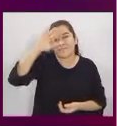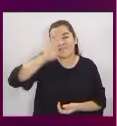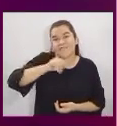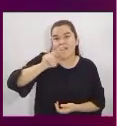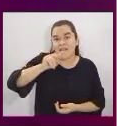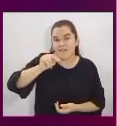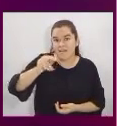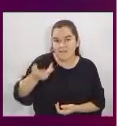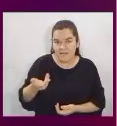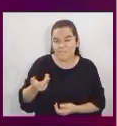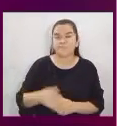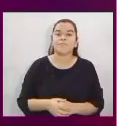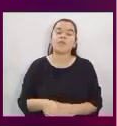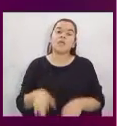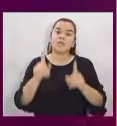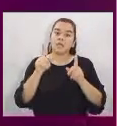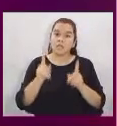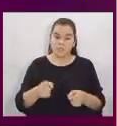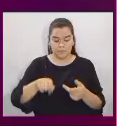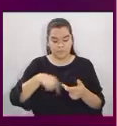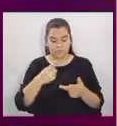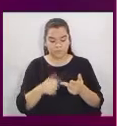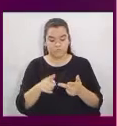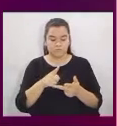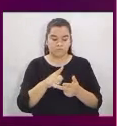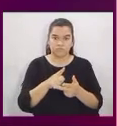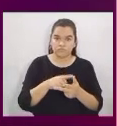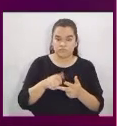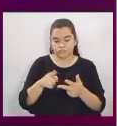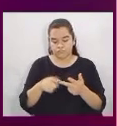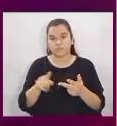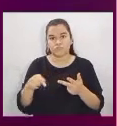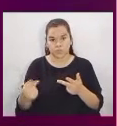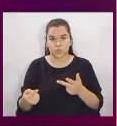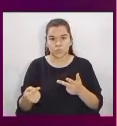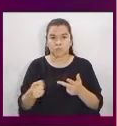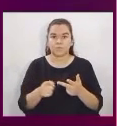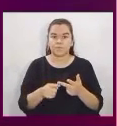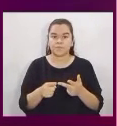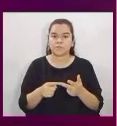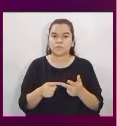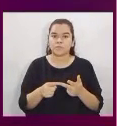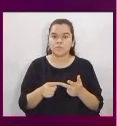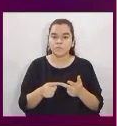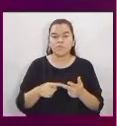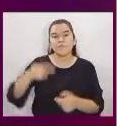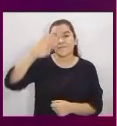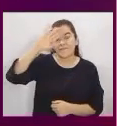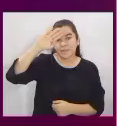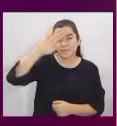médicos, por ser enfermedades raras. Y la otra cosa que aparece en este relato